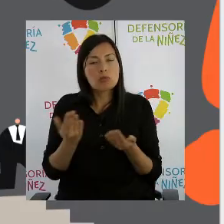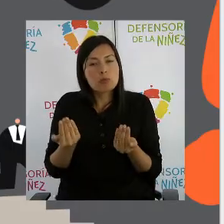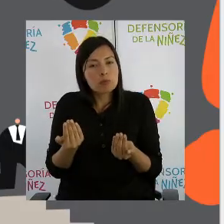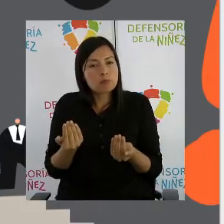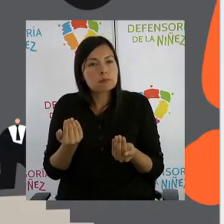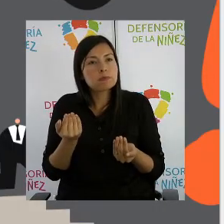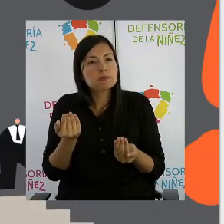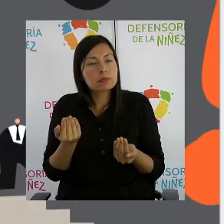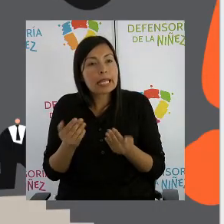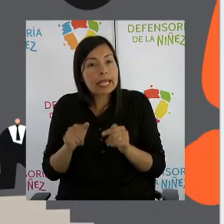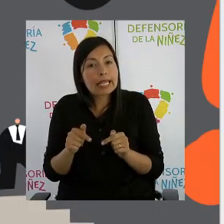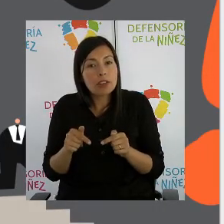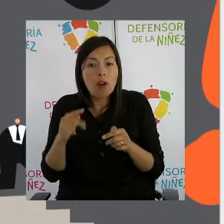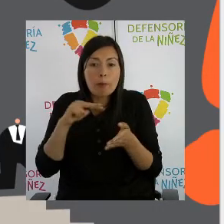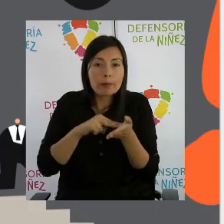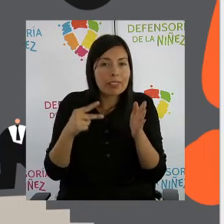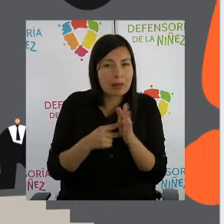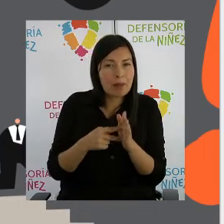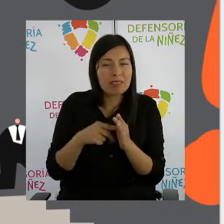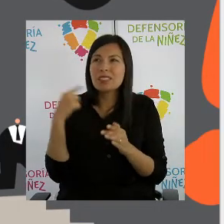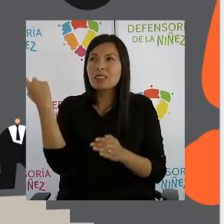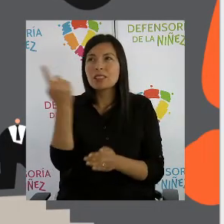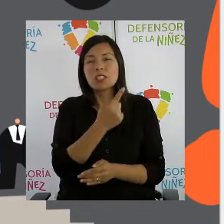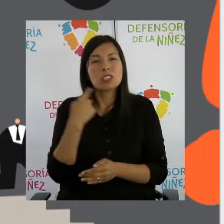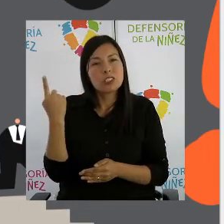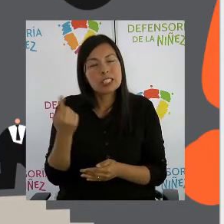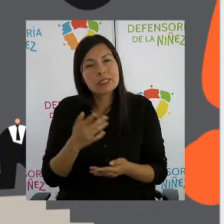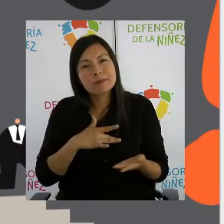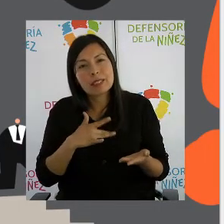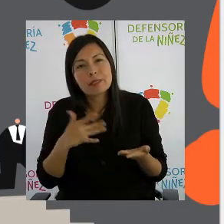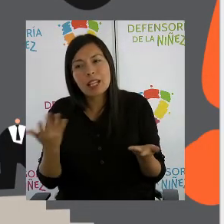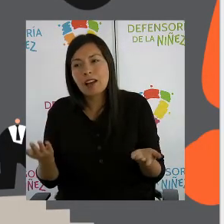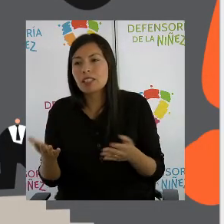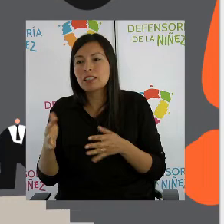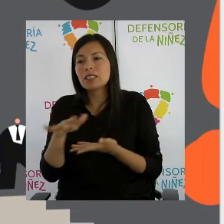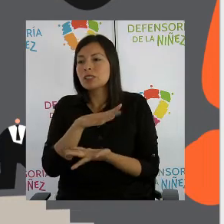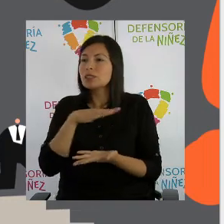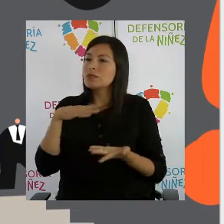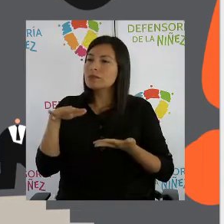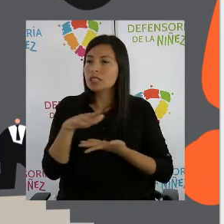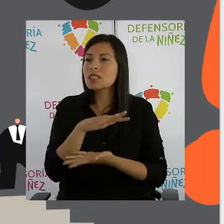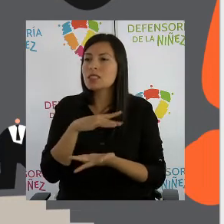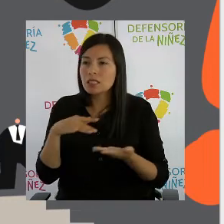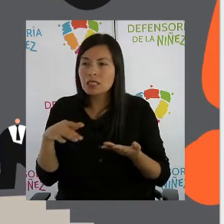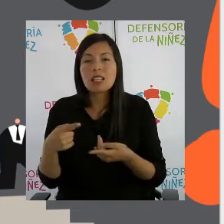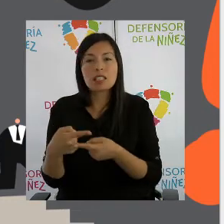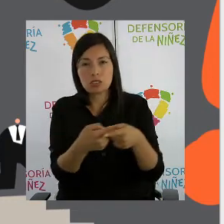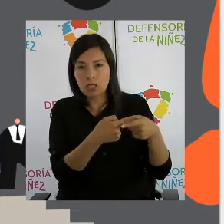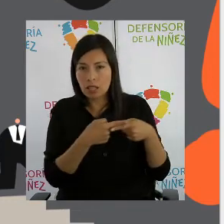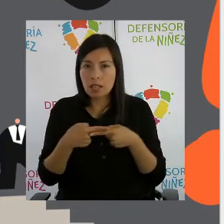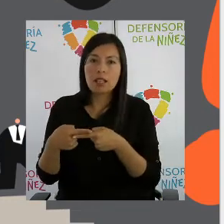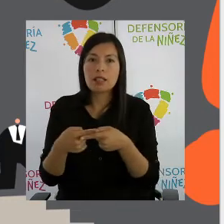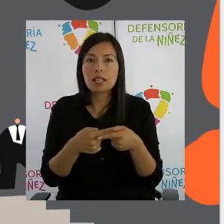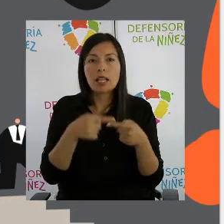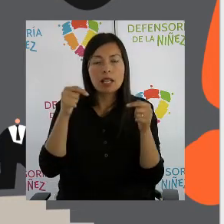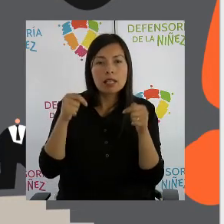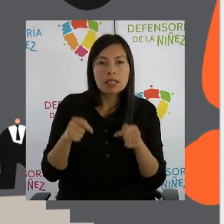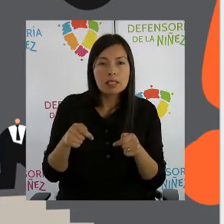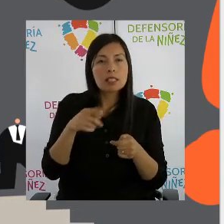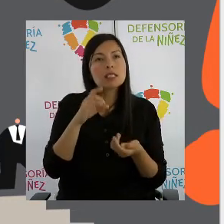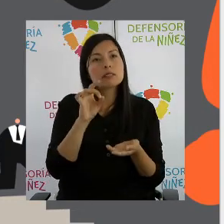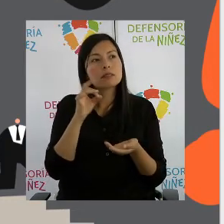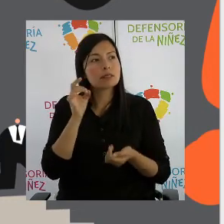que esta crisis lamentable, que nadie hubiese querido ver en un país como el nuestro, por supuesto en ningún